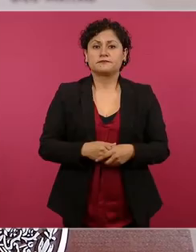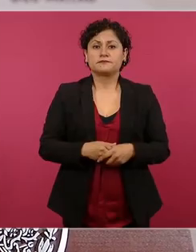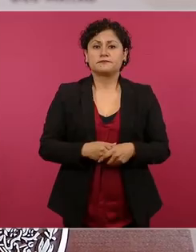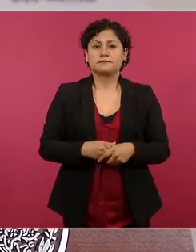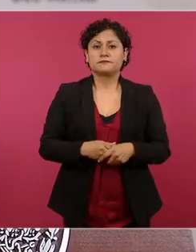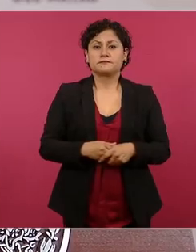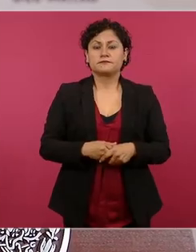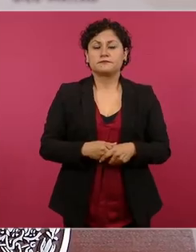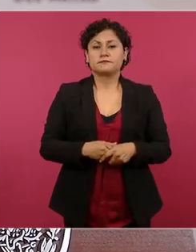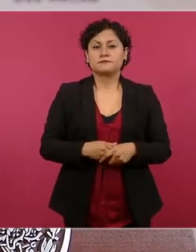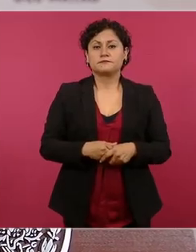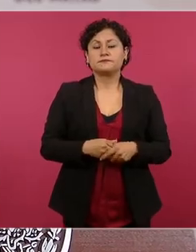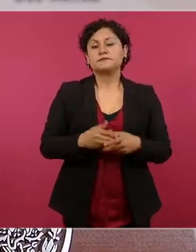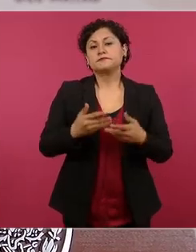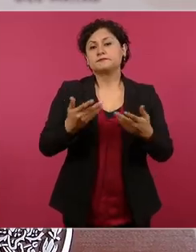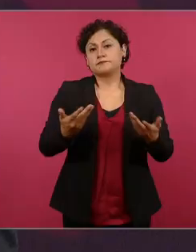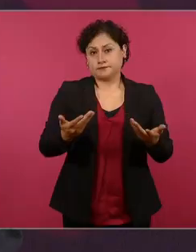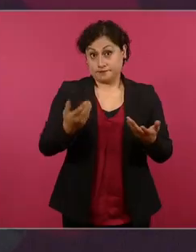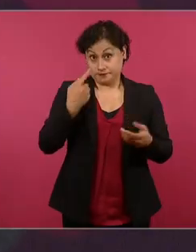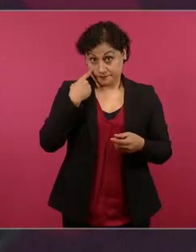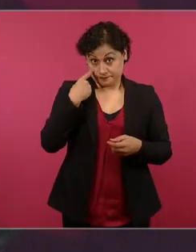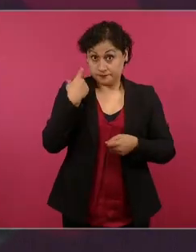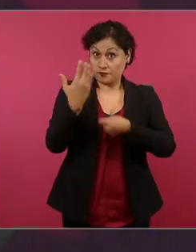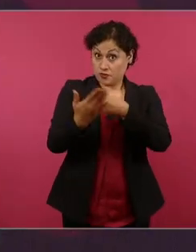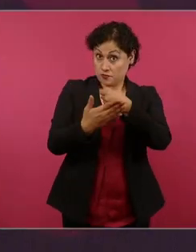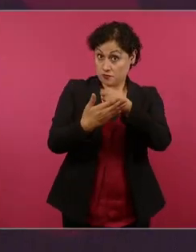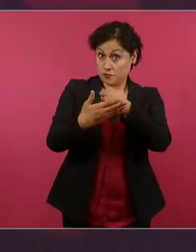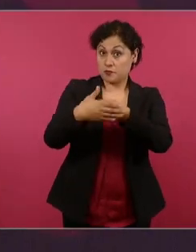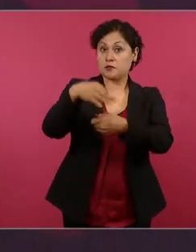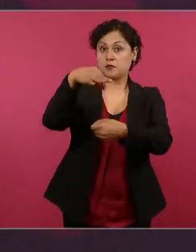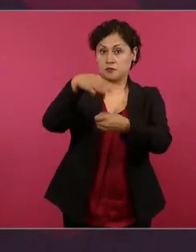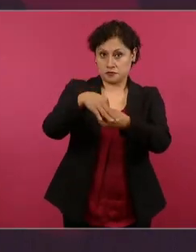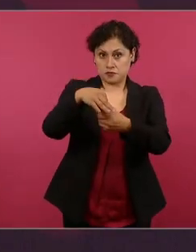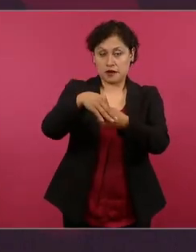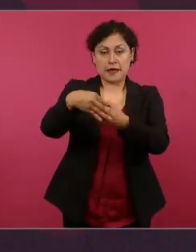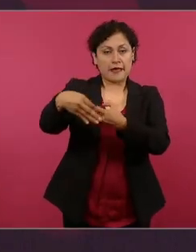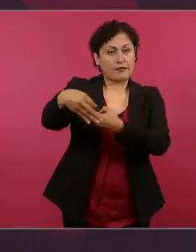Ahora que vienen las elecciones, todos